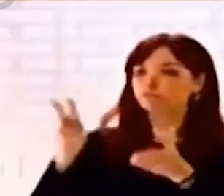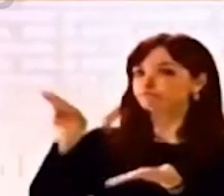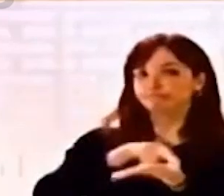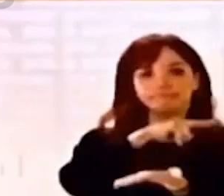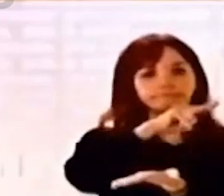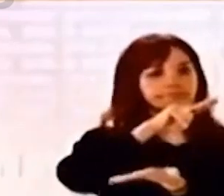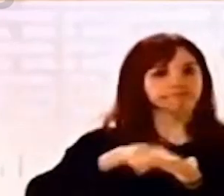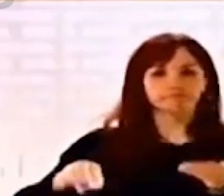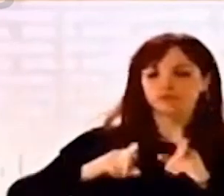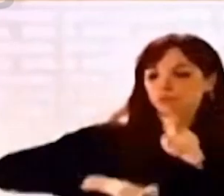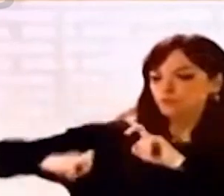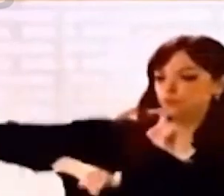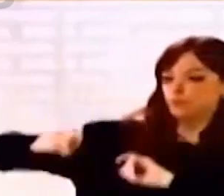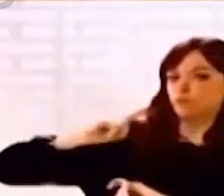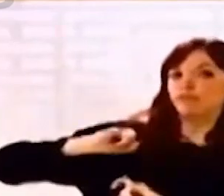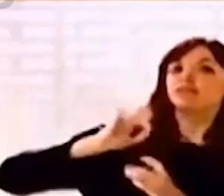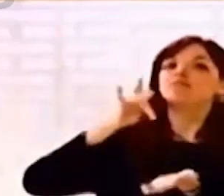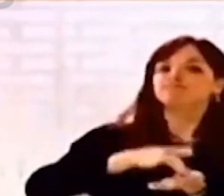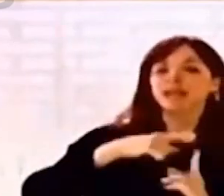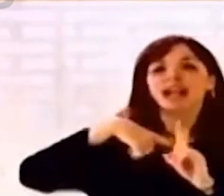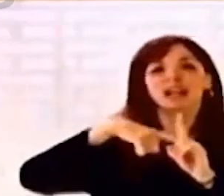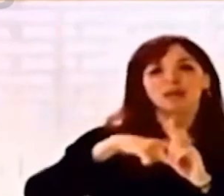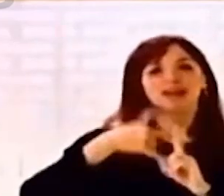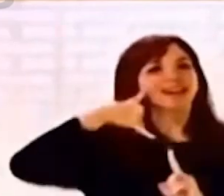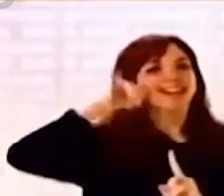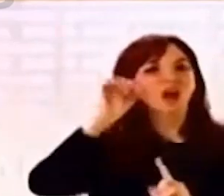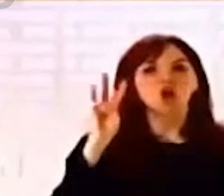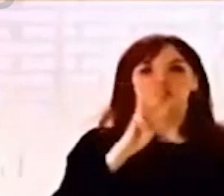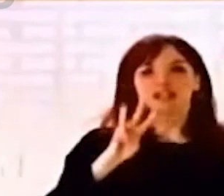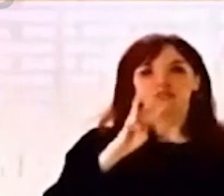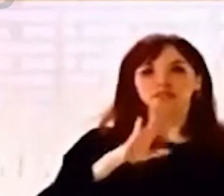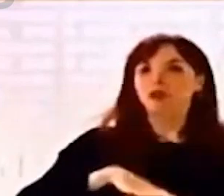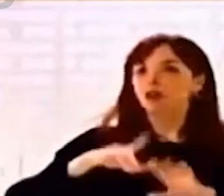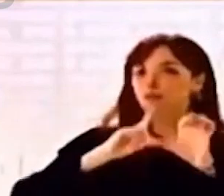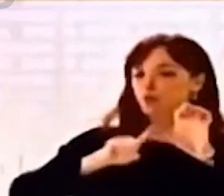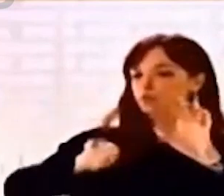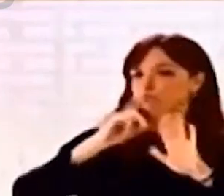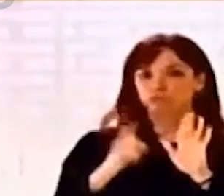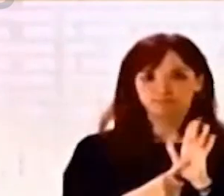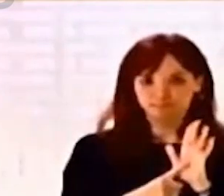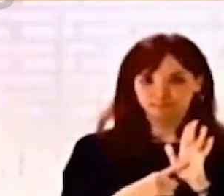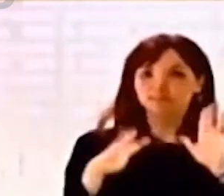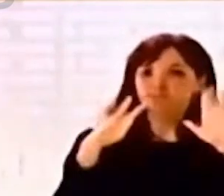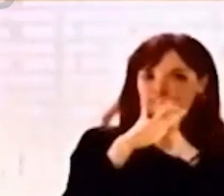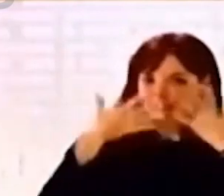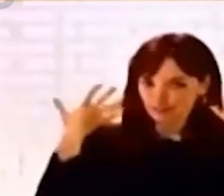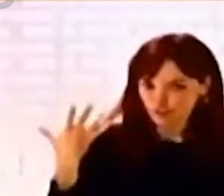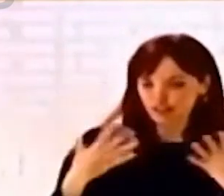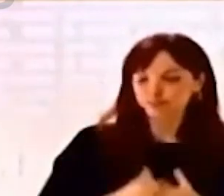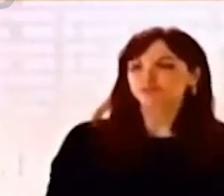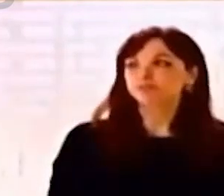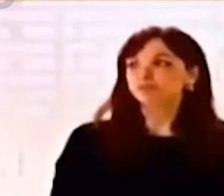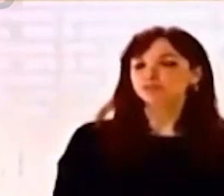nivel de riesgo 3 en toda la comunidad autónoma es decir esto significa